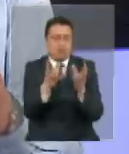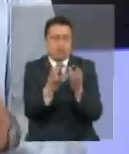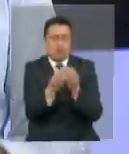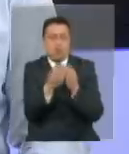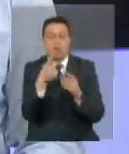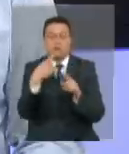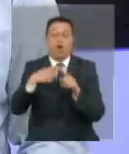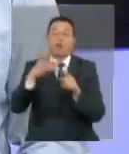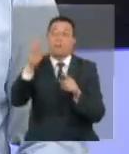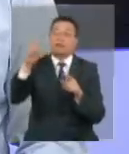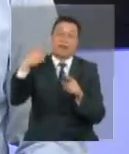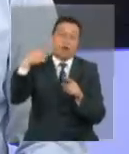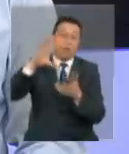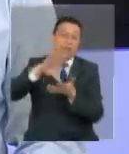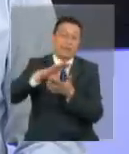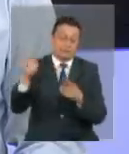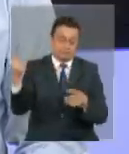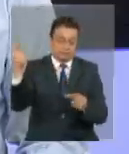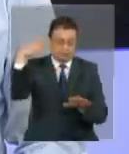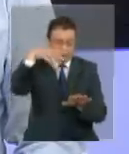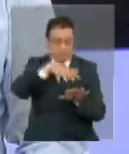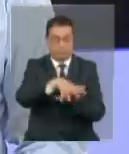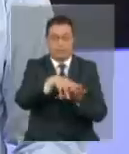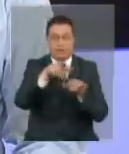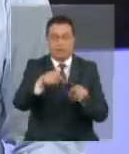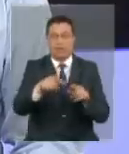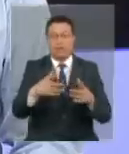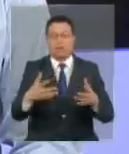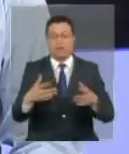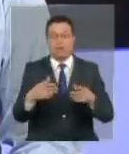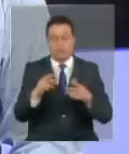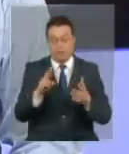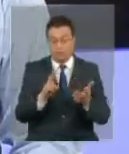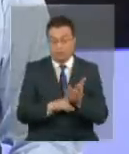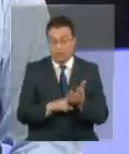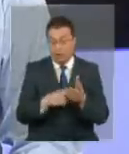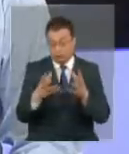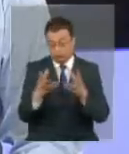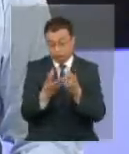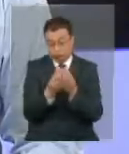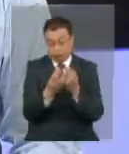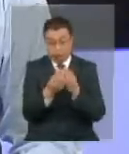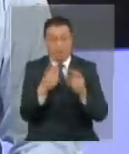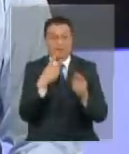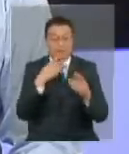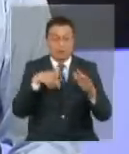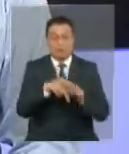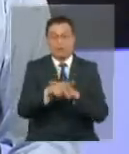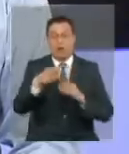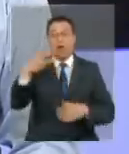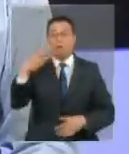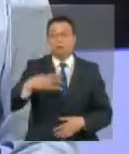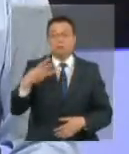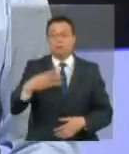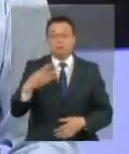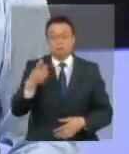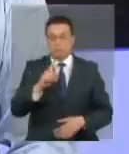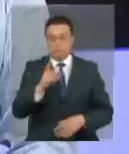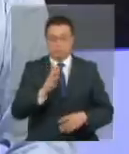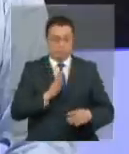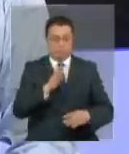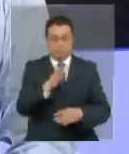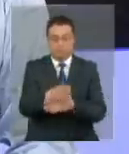estos inmigrantes que hoy día viven en situación infrahumanas. La verdad es que la municipalidad no vaya